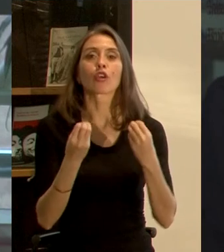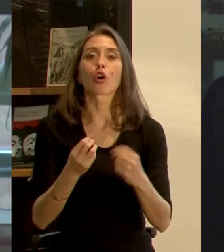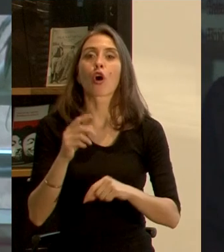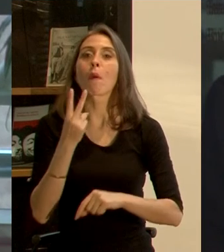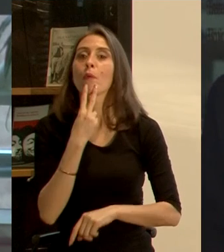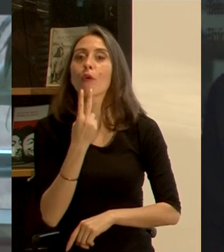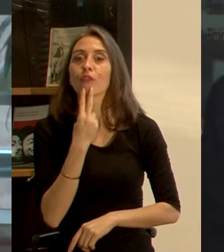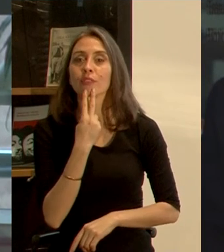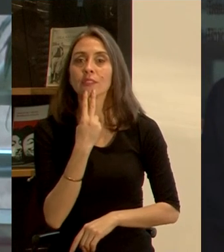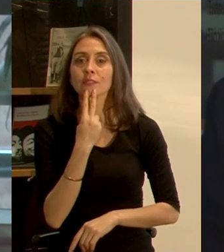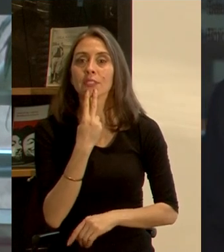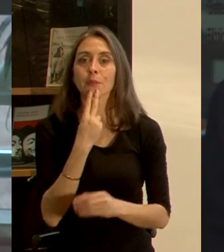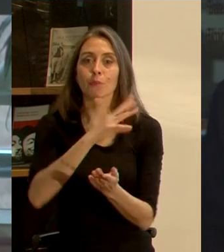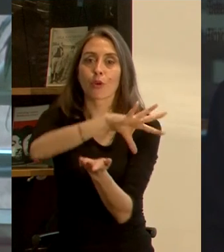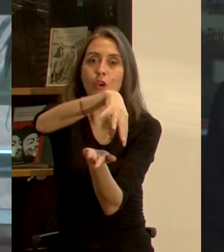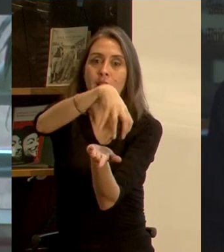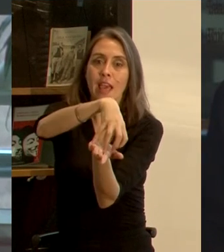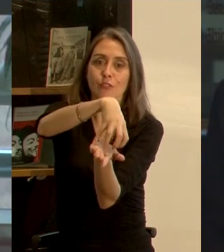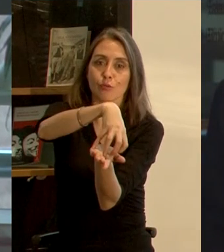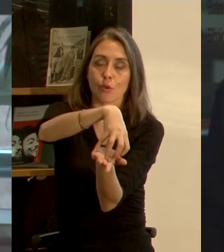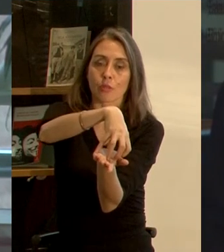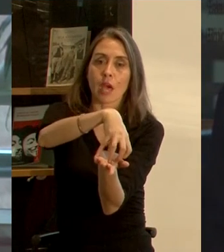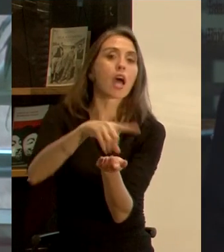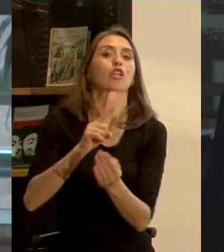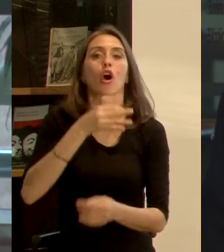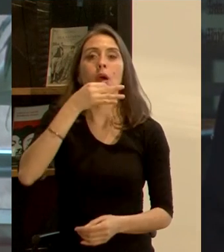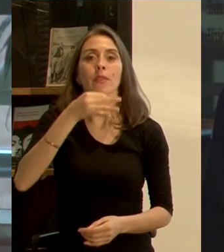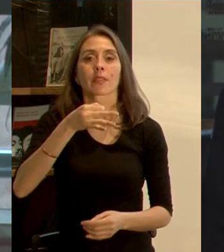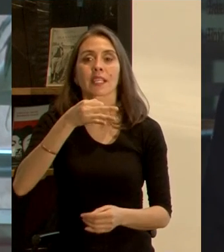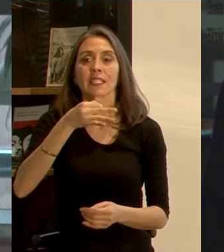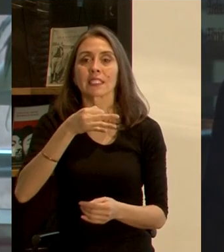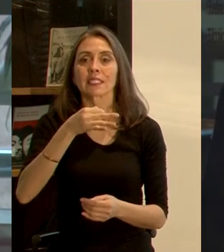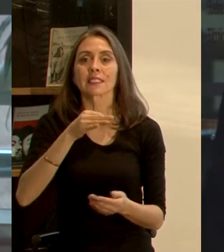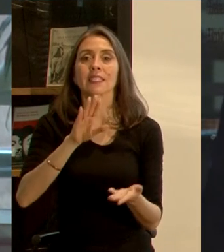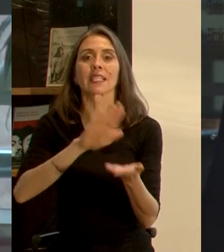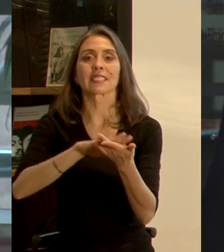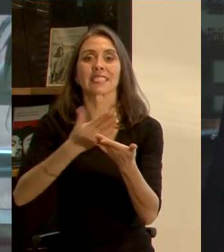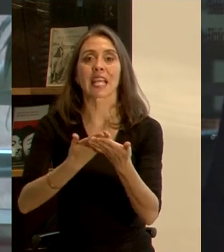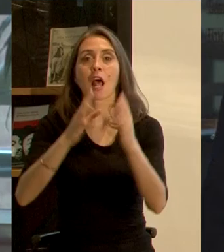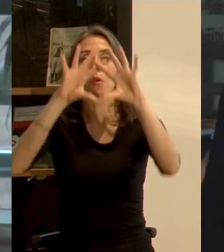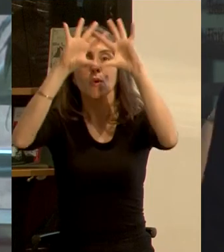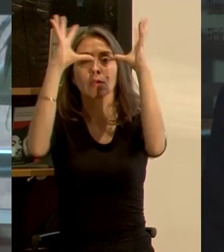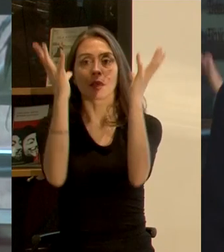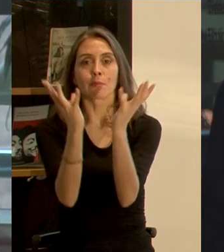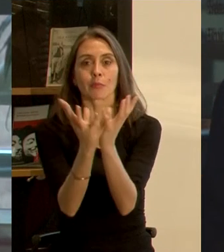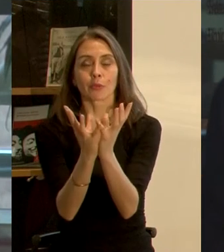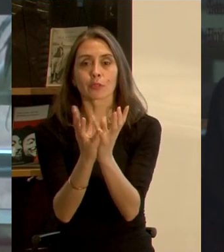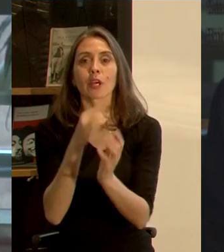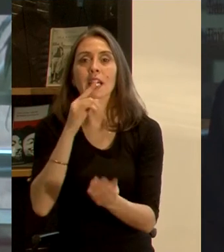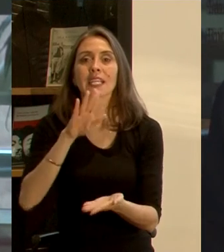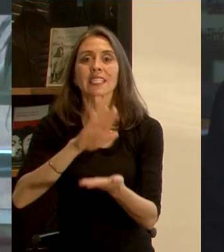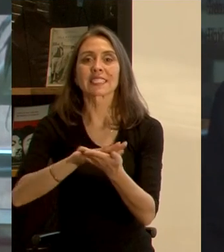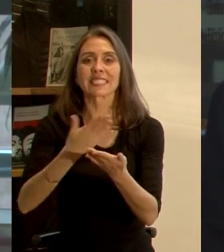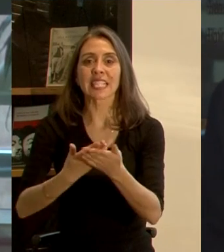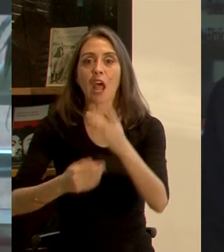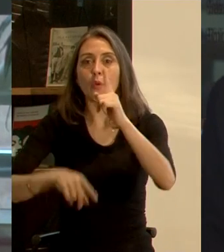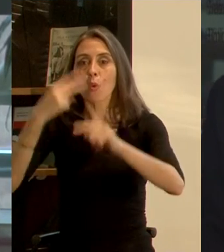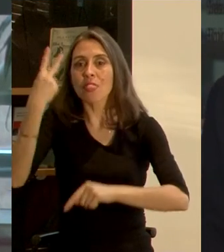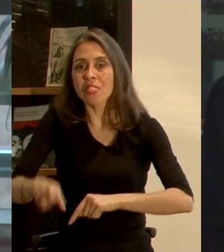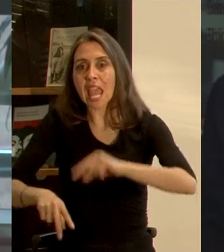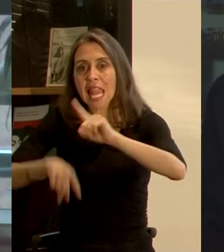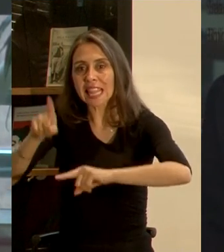habitamos las ciudades. Nosotros ya no hablamos de salud, hablamos de salud del planeta, deberíamos hablar de salud de los